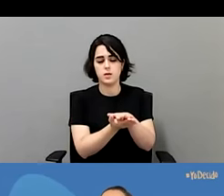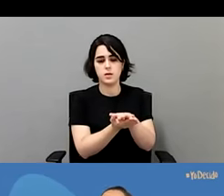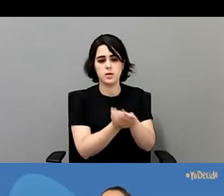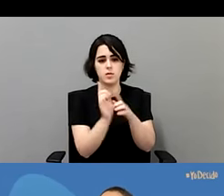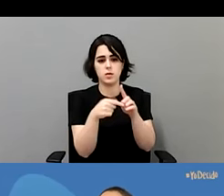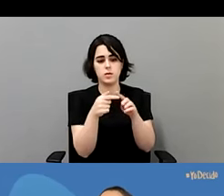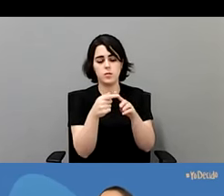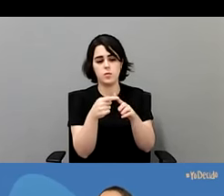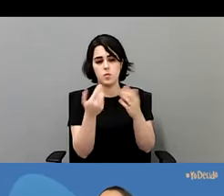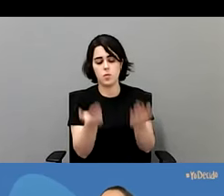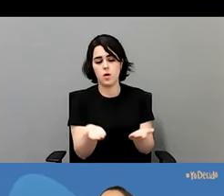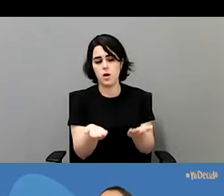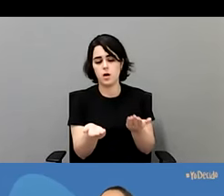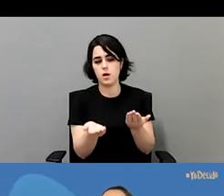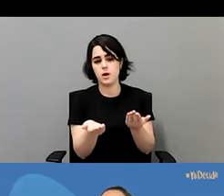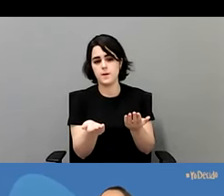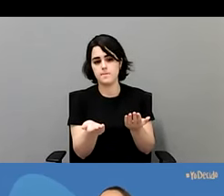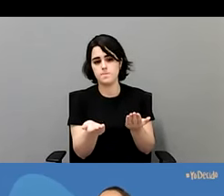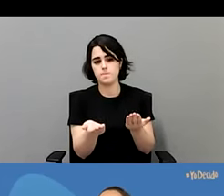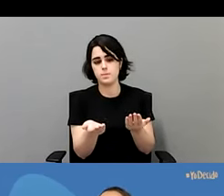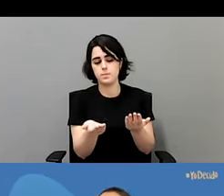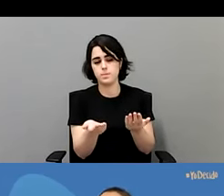para defenderlo